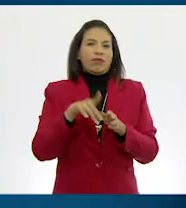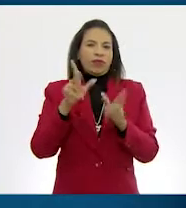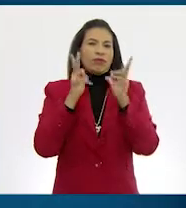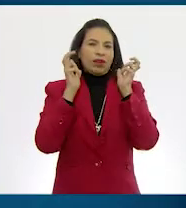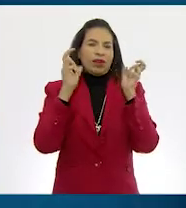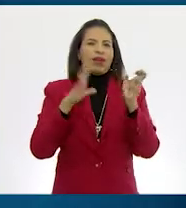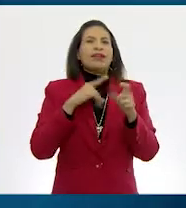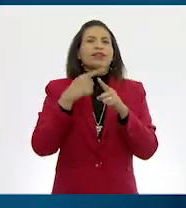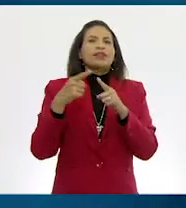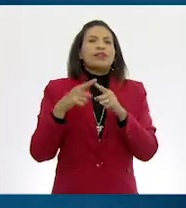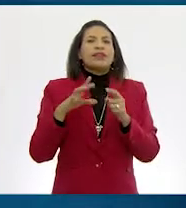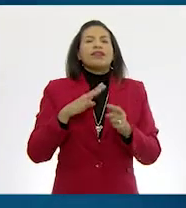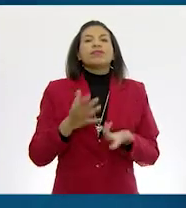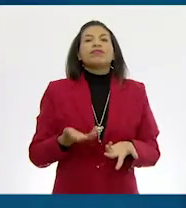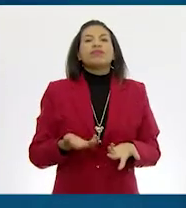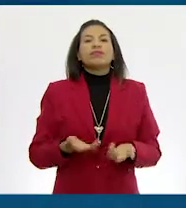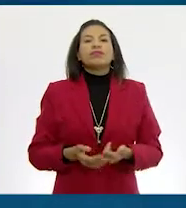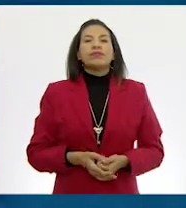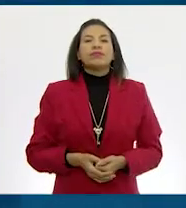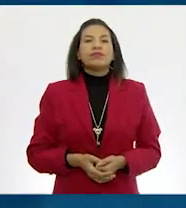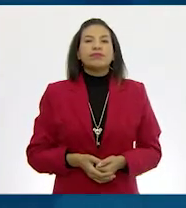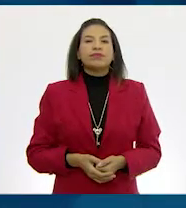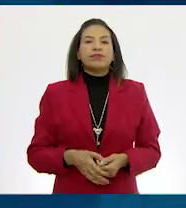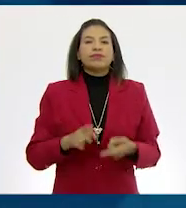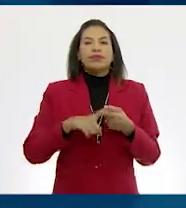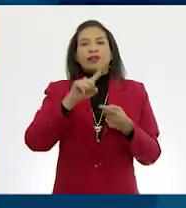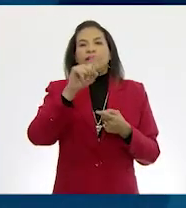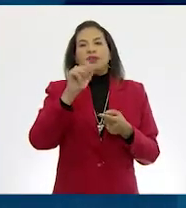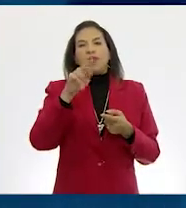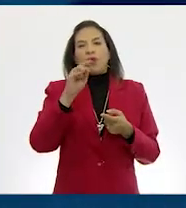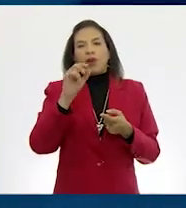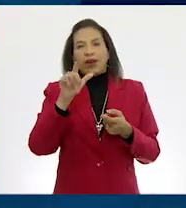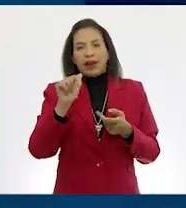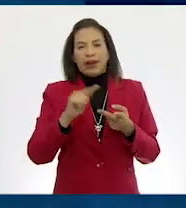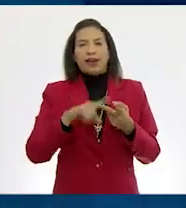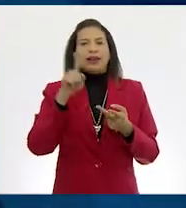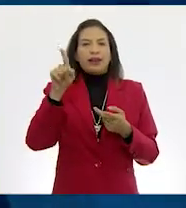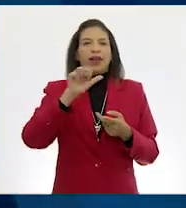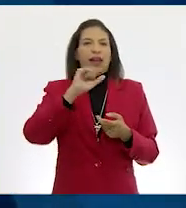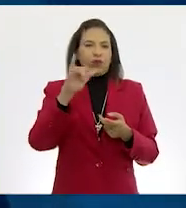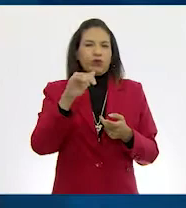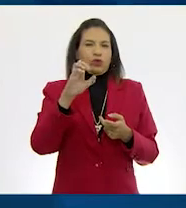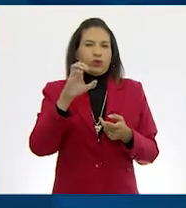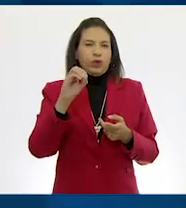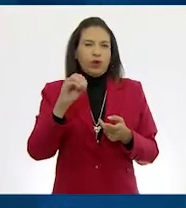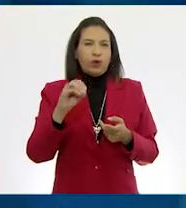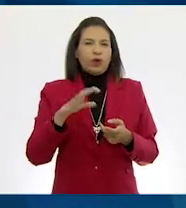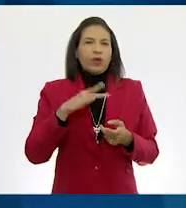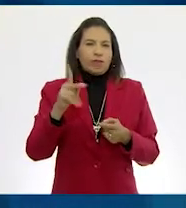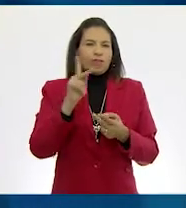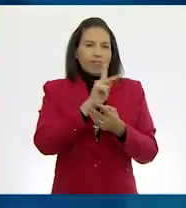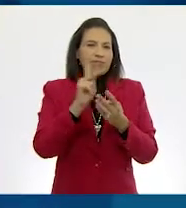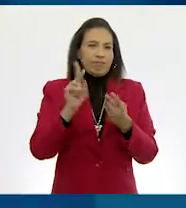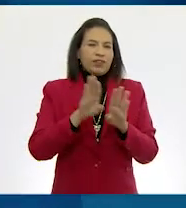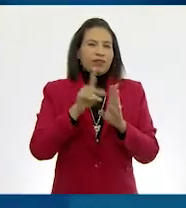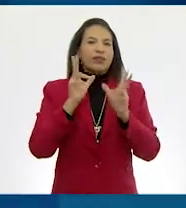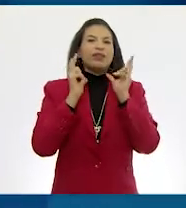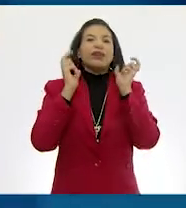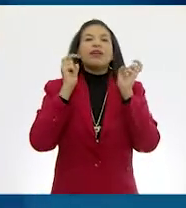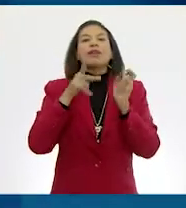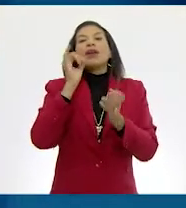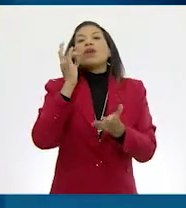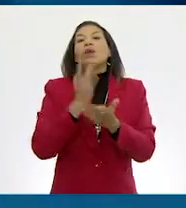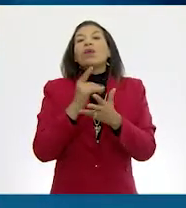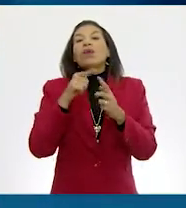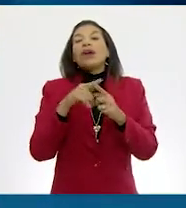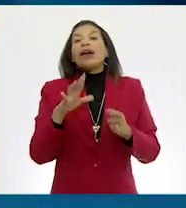lo tenemos otras veces alrededor como extensión pala o en el ajusco que es este pariente de este ajo lo que parece la única